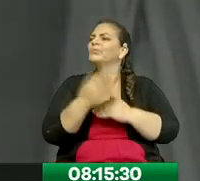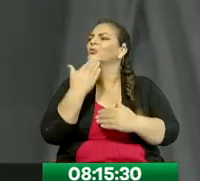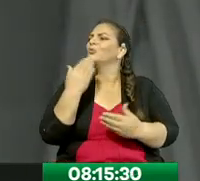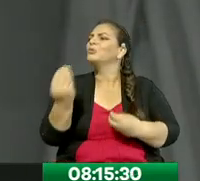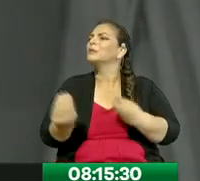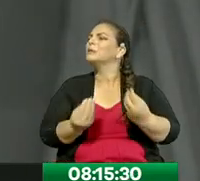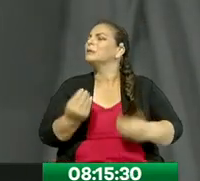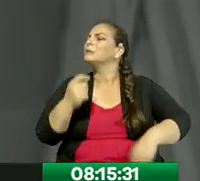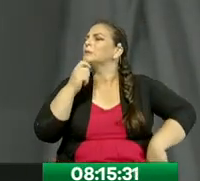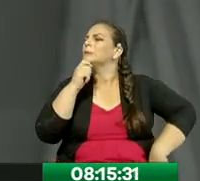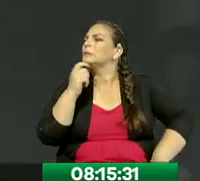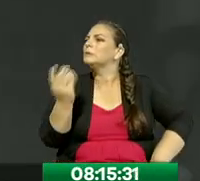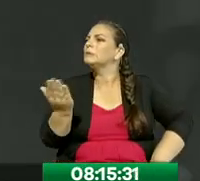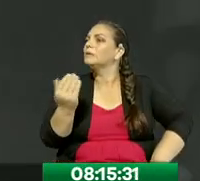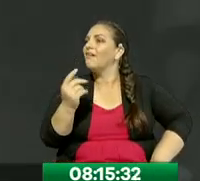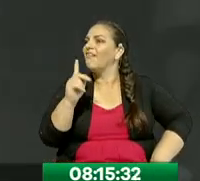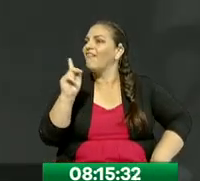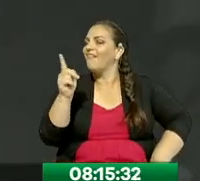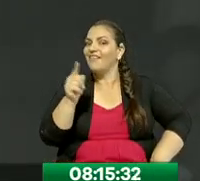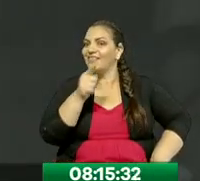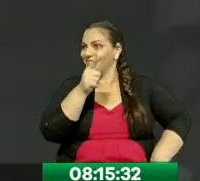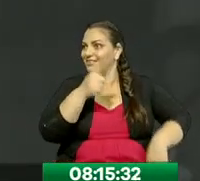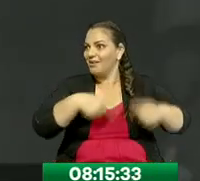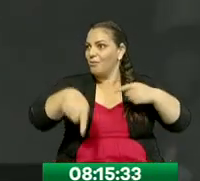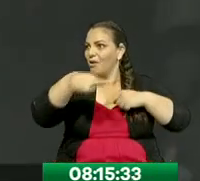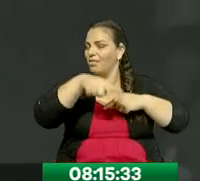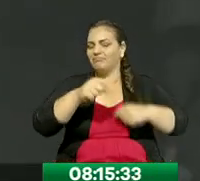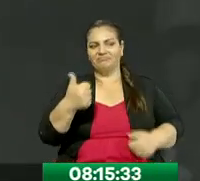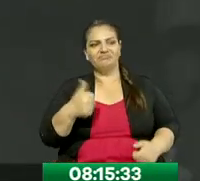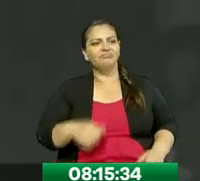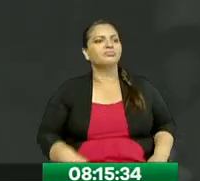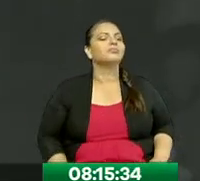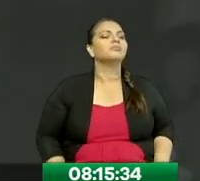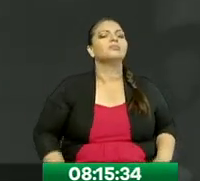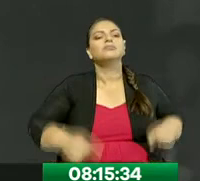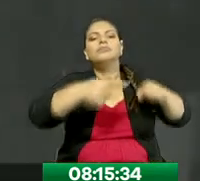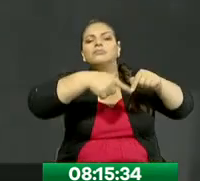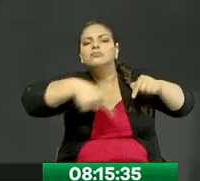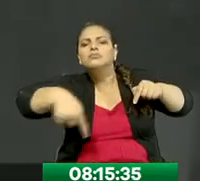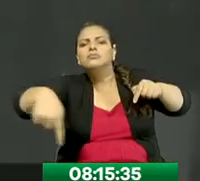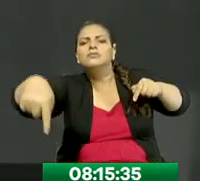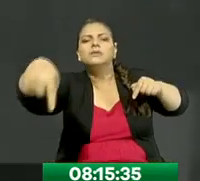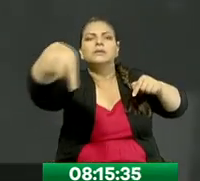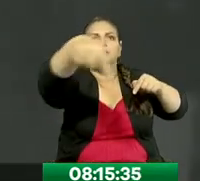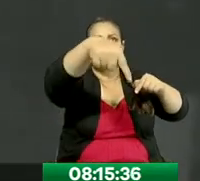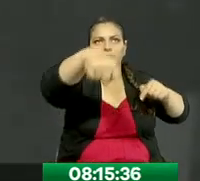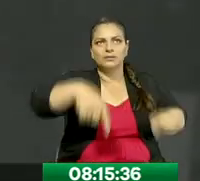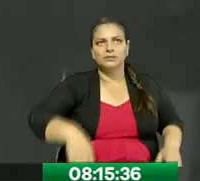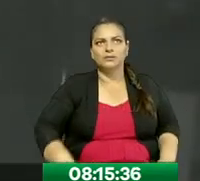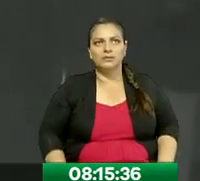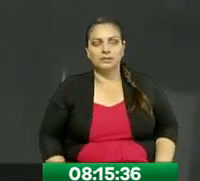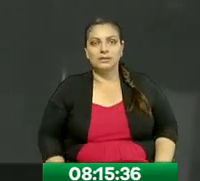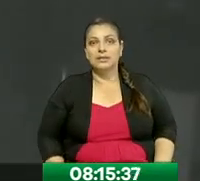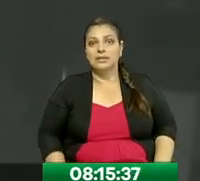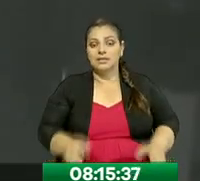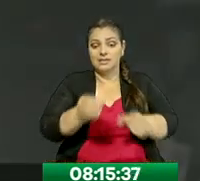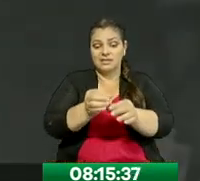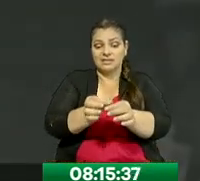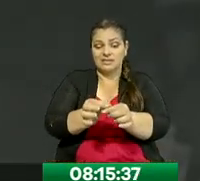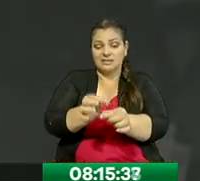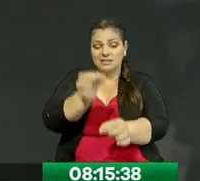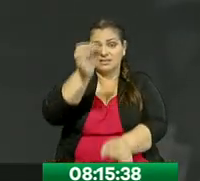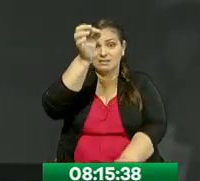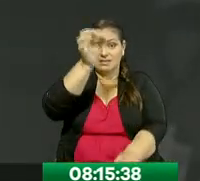ingresar. Y lo hicieron por la parte posterior. Sacaron unas rejas, luego retiraron el tumbado.